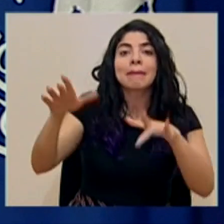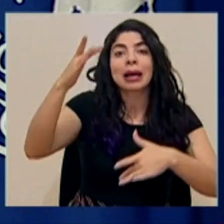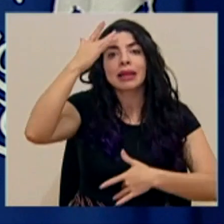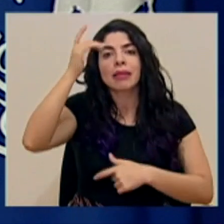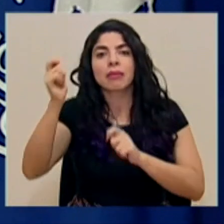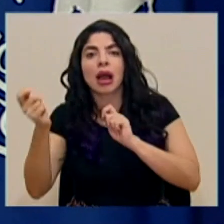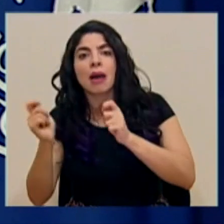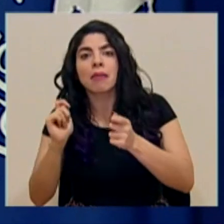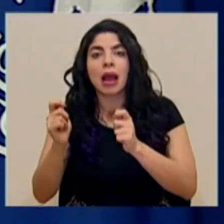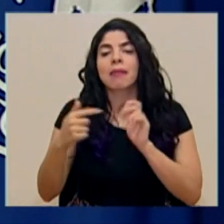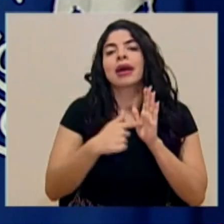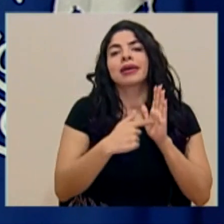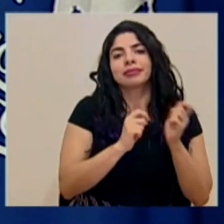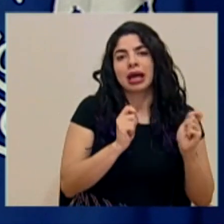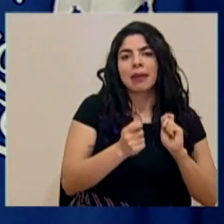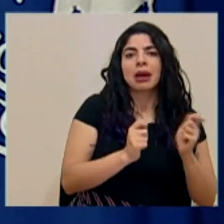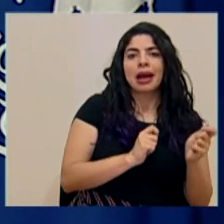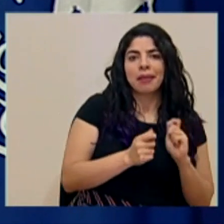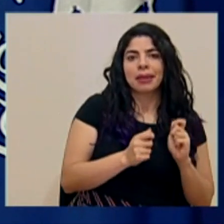bien importante.